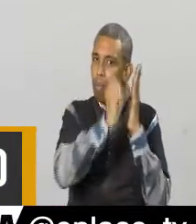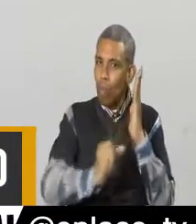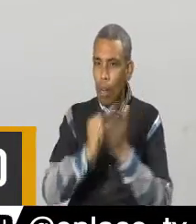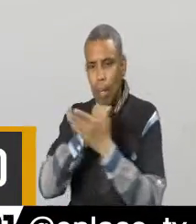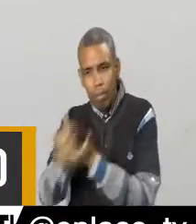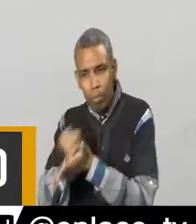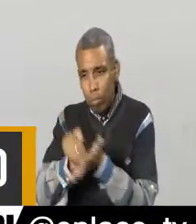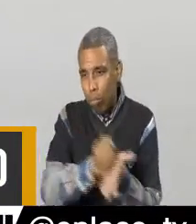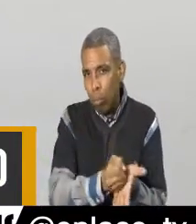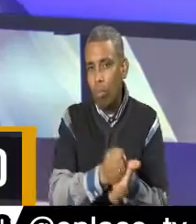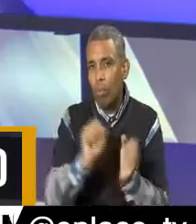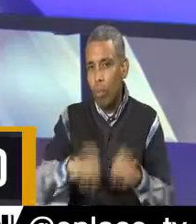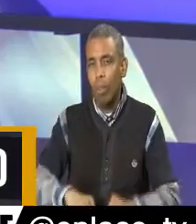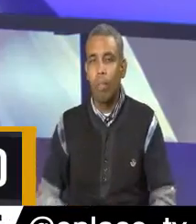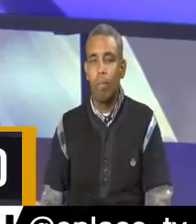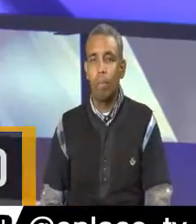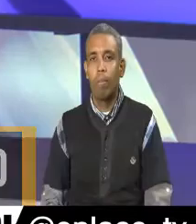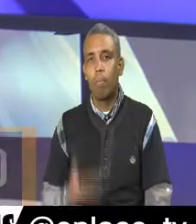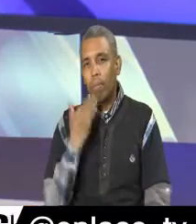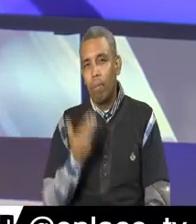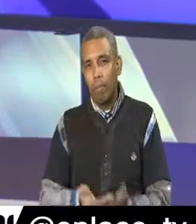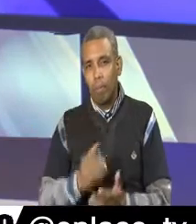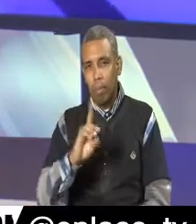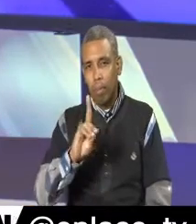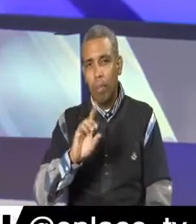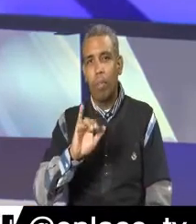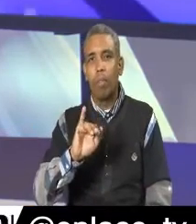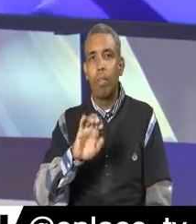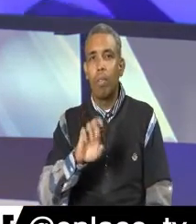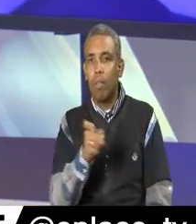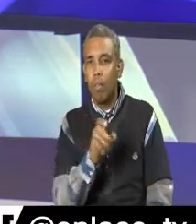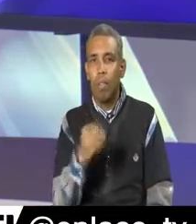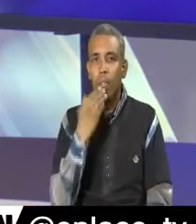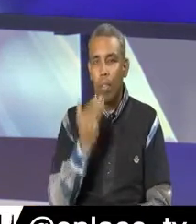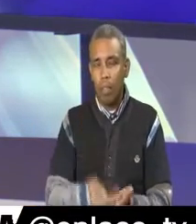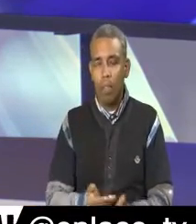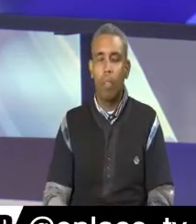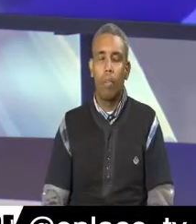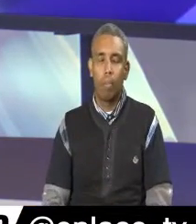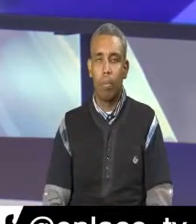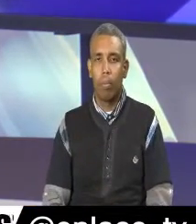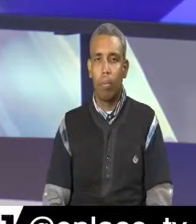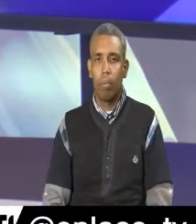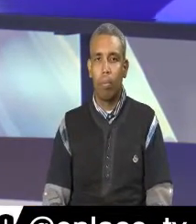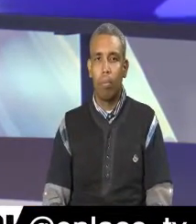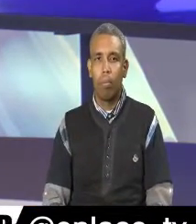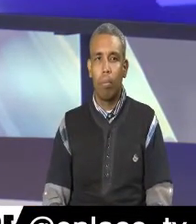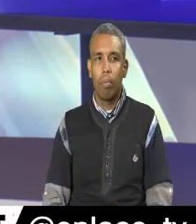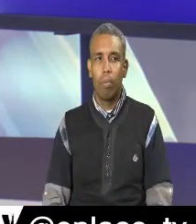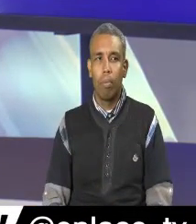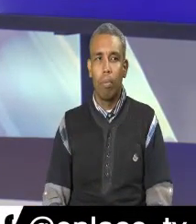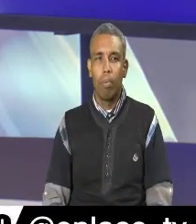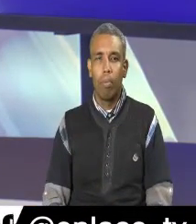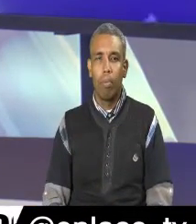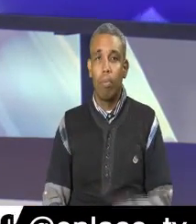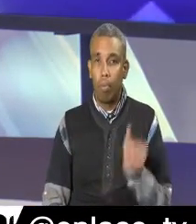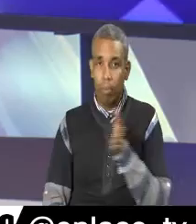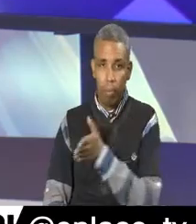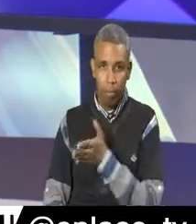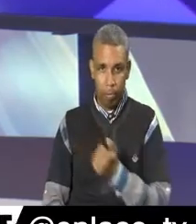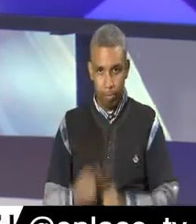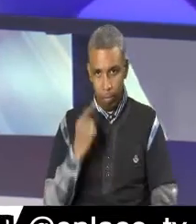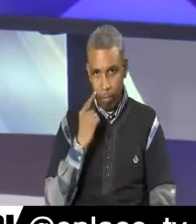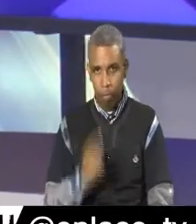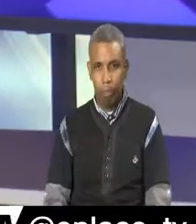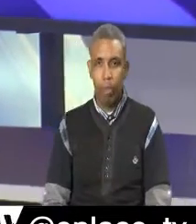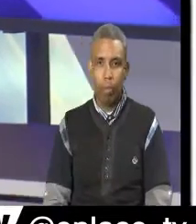posteriormente analizarla. Muy bien, Diego, muchísimas gracias por esta información y por supuesto estaremos atentos al desarrollo de la misma. Seguimos llevando a nuestra